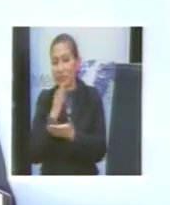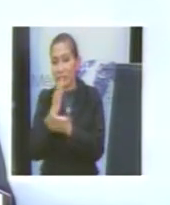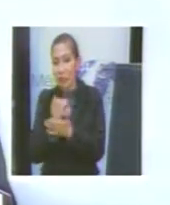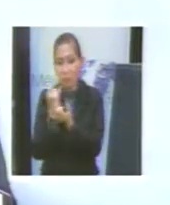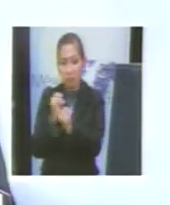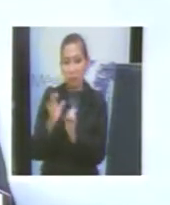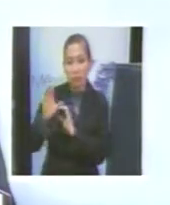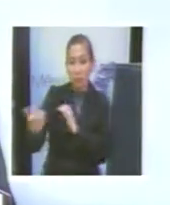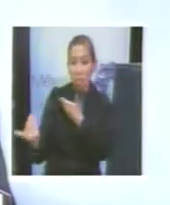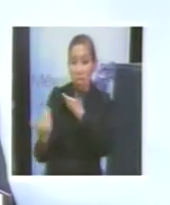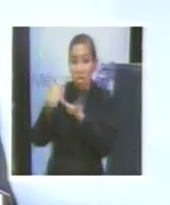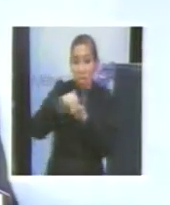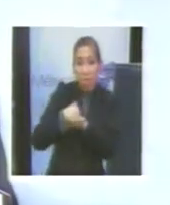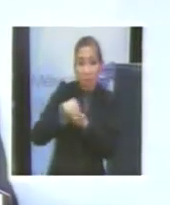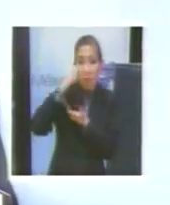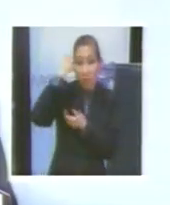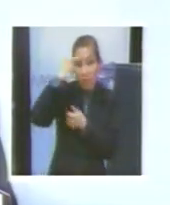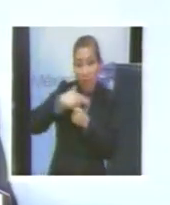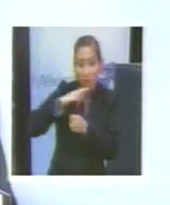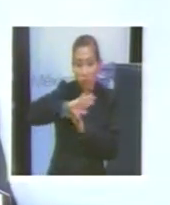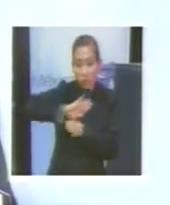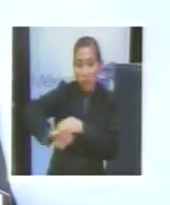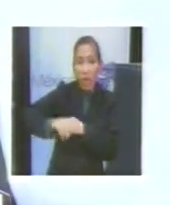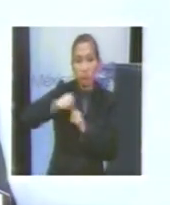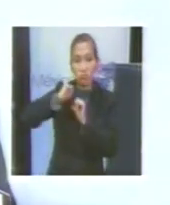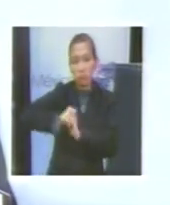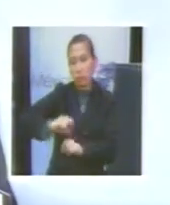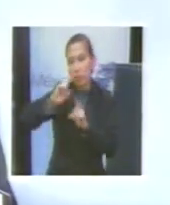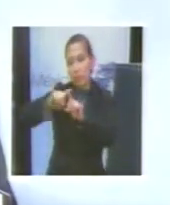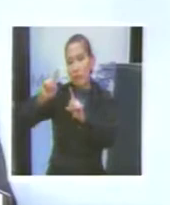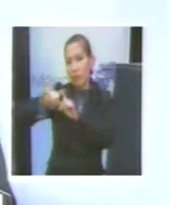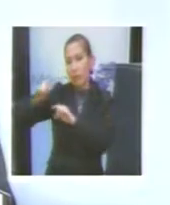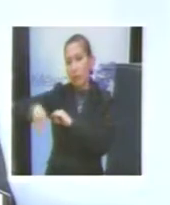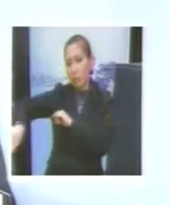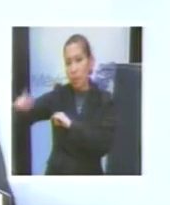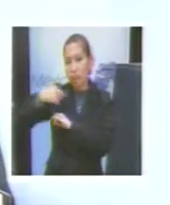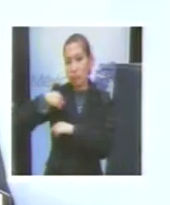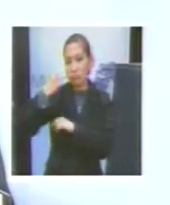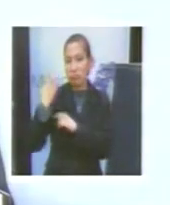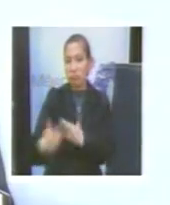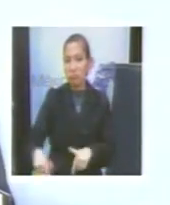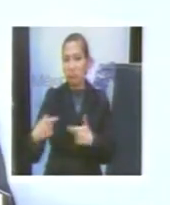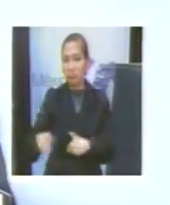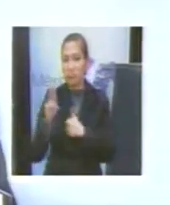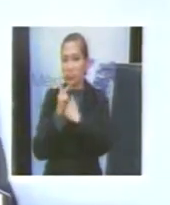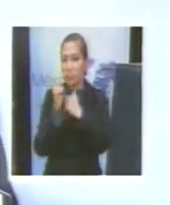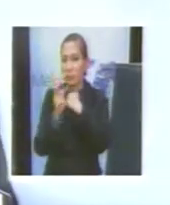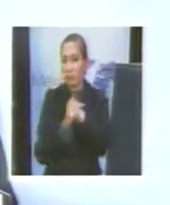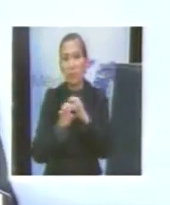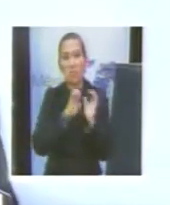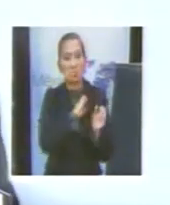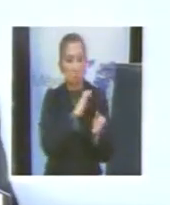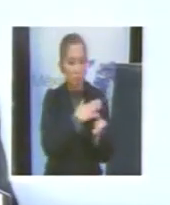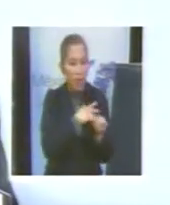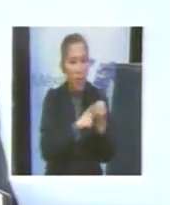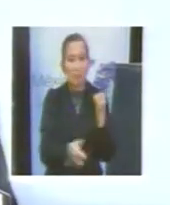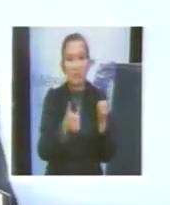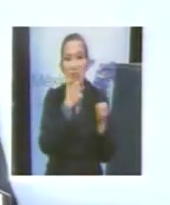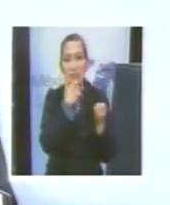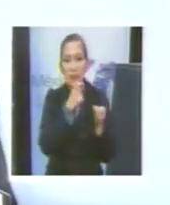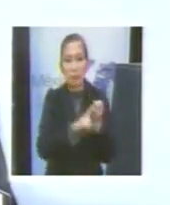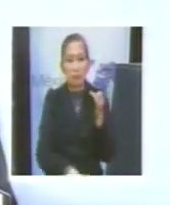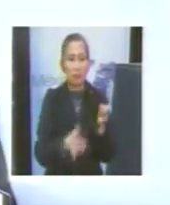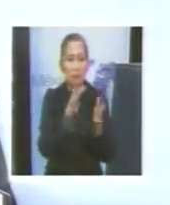a tendencias intervencionistas encabezadas en distintos momentos por potencias europeas, como España,